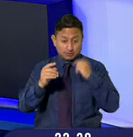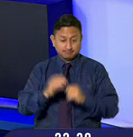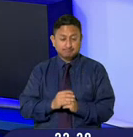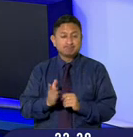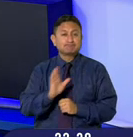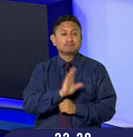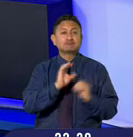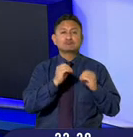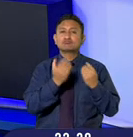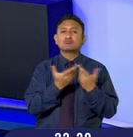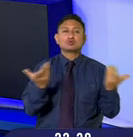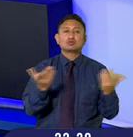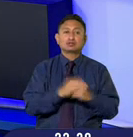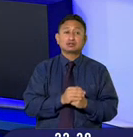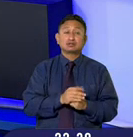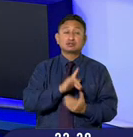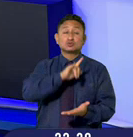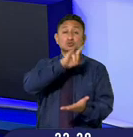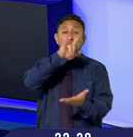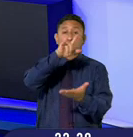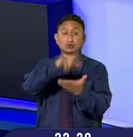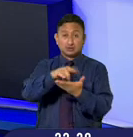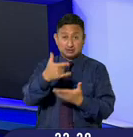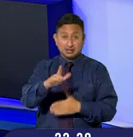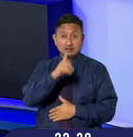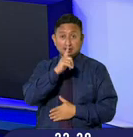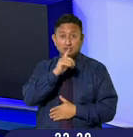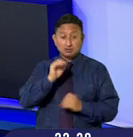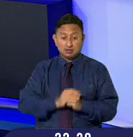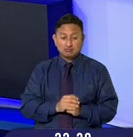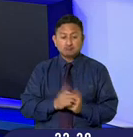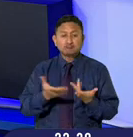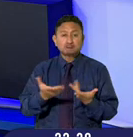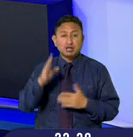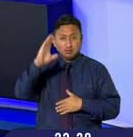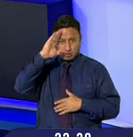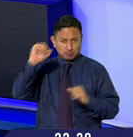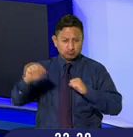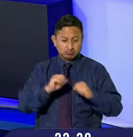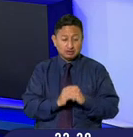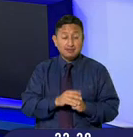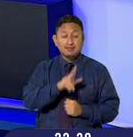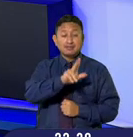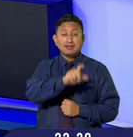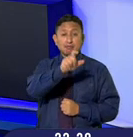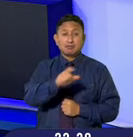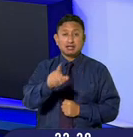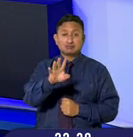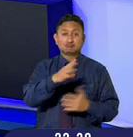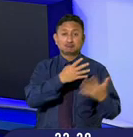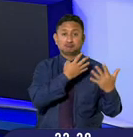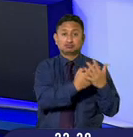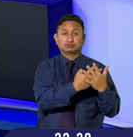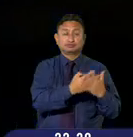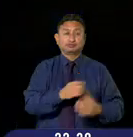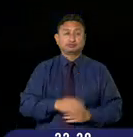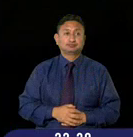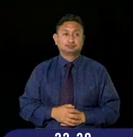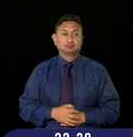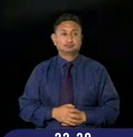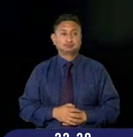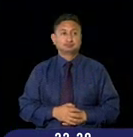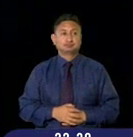organización operaba desde el aeropuerto de Latacunga. El operativo dejó tres sospechosos detenidos.